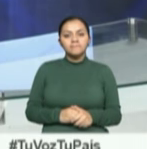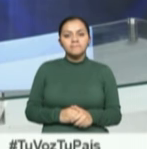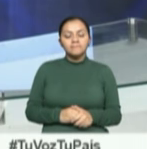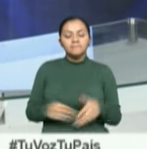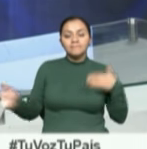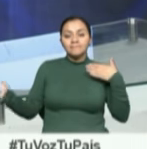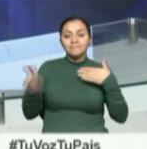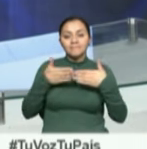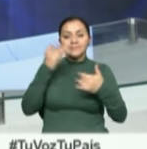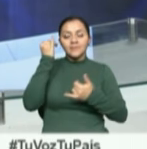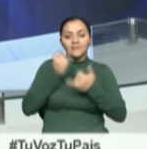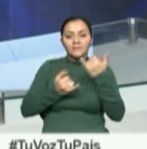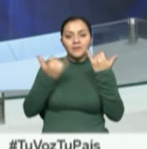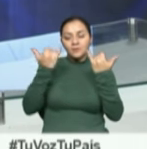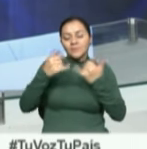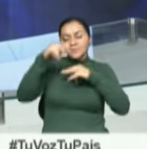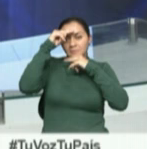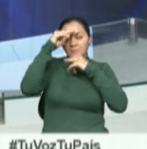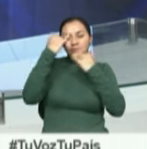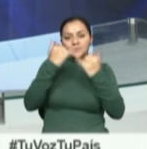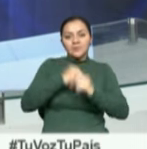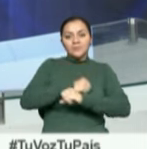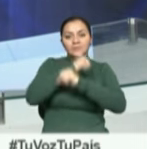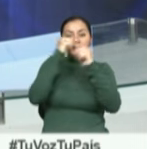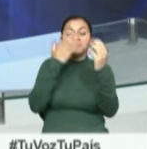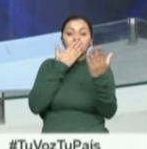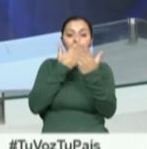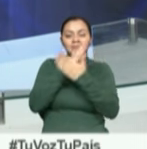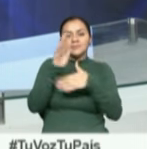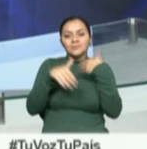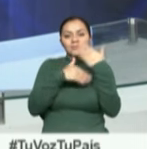Así llegamos al final de la primera entrega de noticias. Gracias